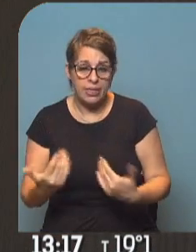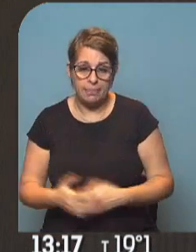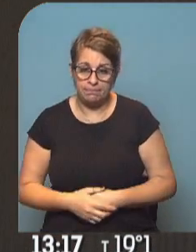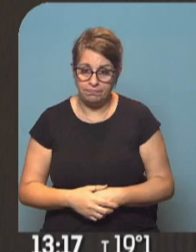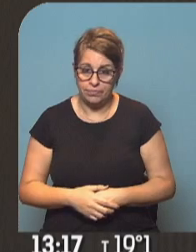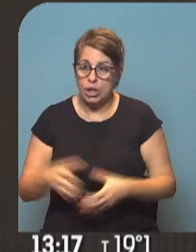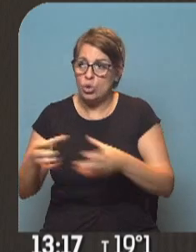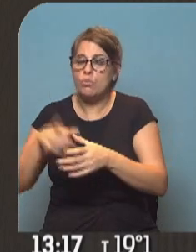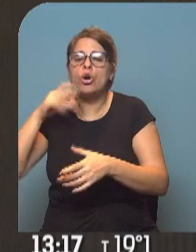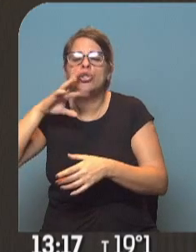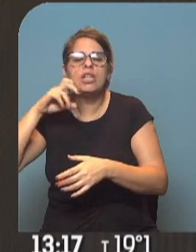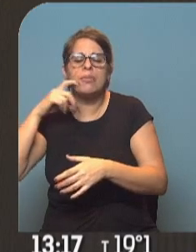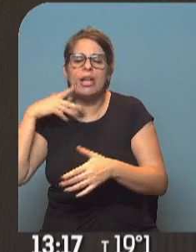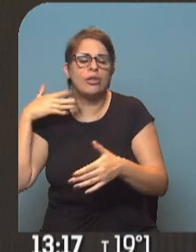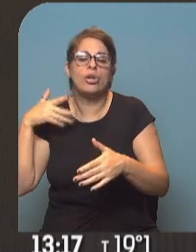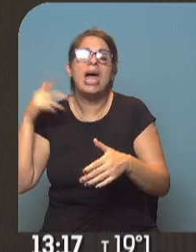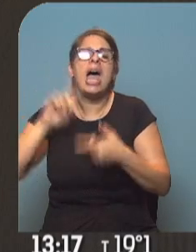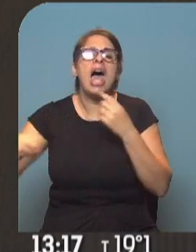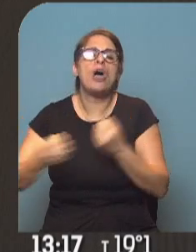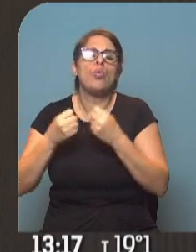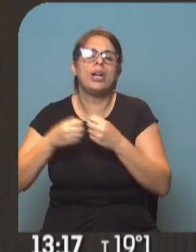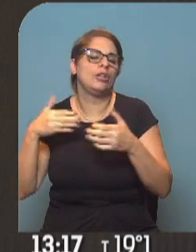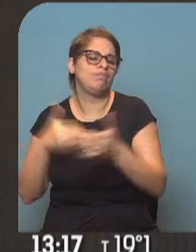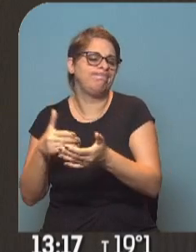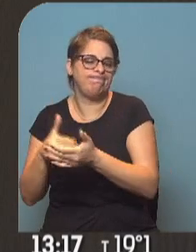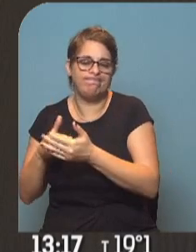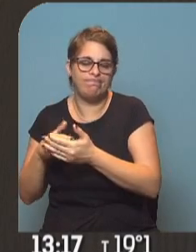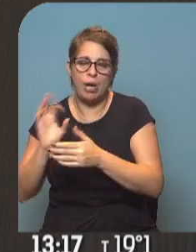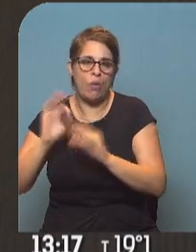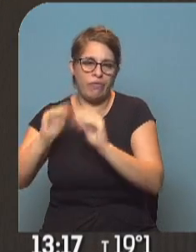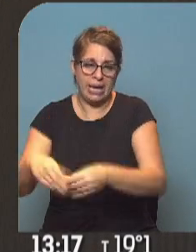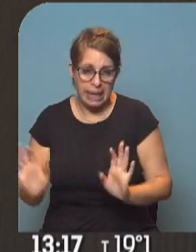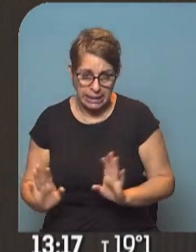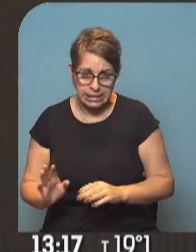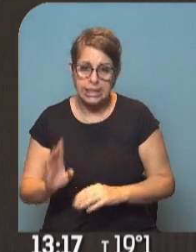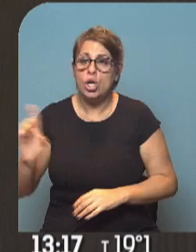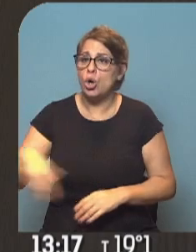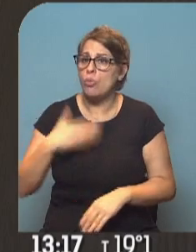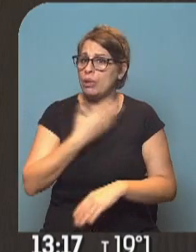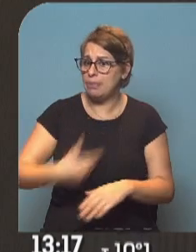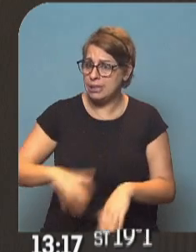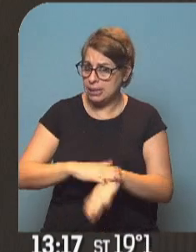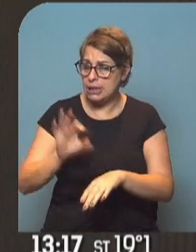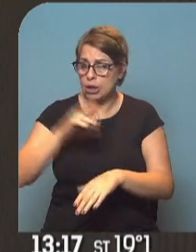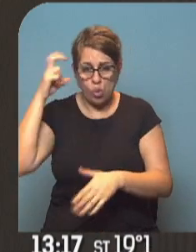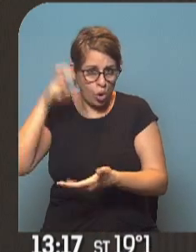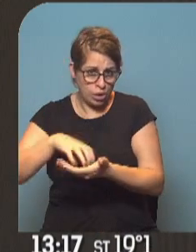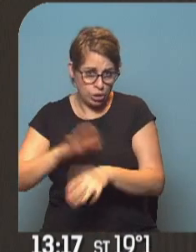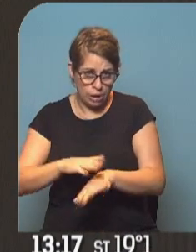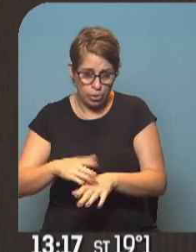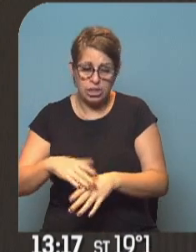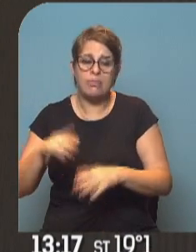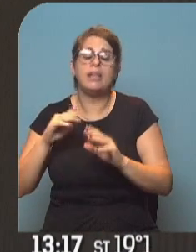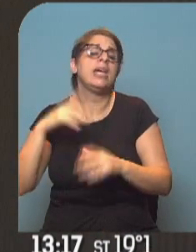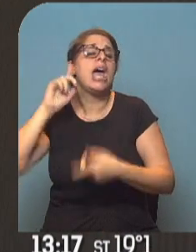los conservadores bloqueen el acuerdo o desmonten el acuerdo o lo desarmen, ya sea desde la presidencia, ya sea desde el Parlamento. Claro. Digamos, ¿no? Esa